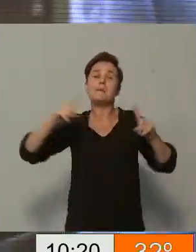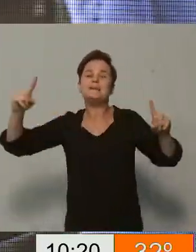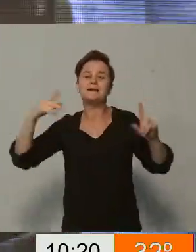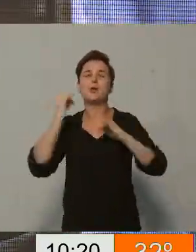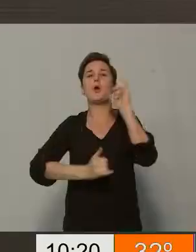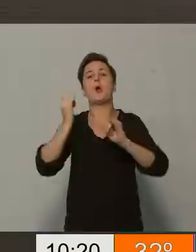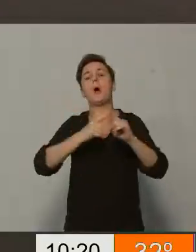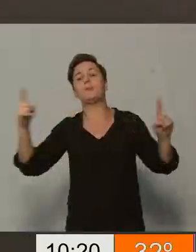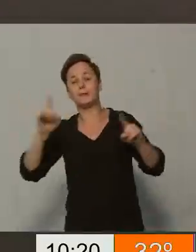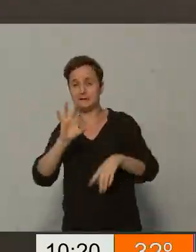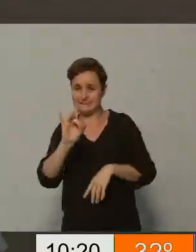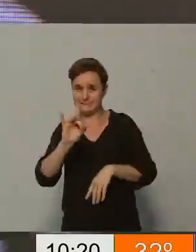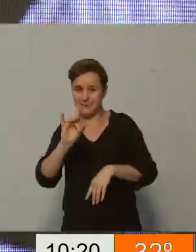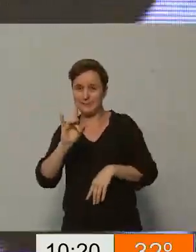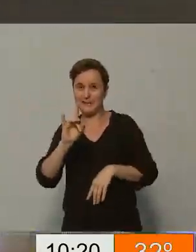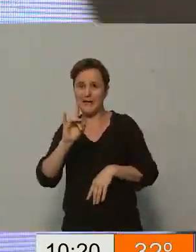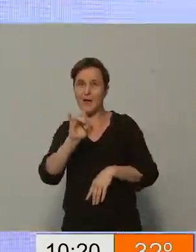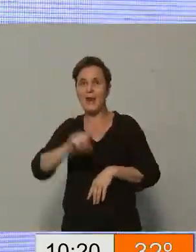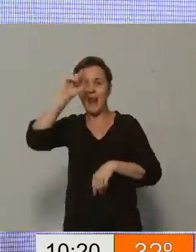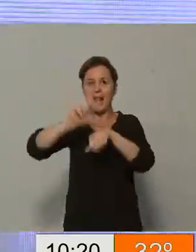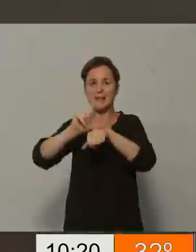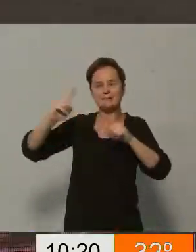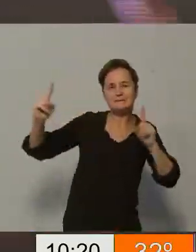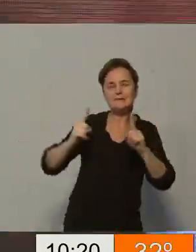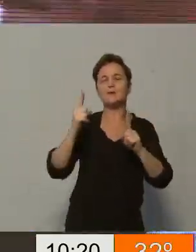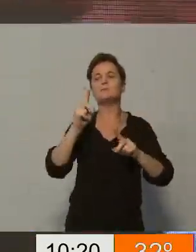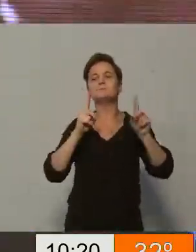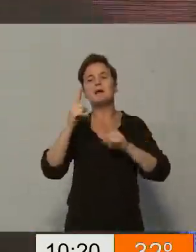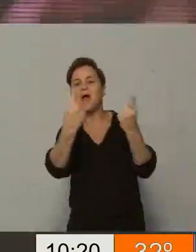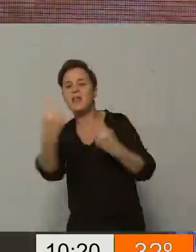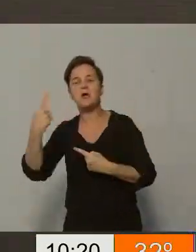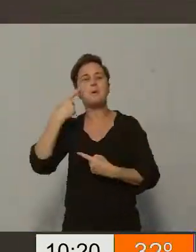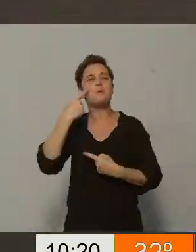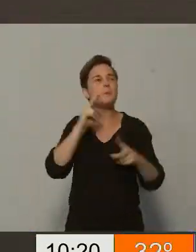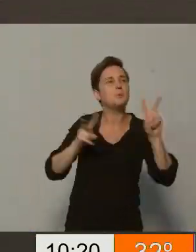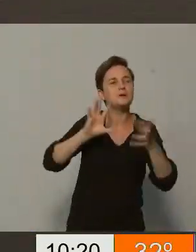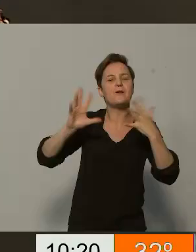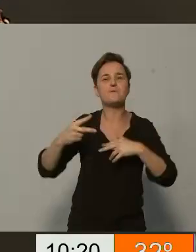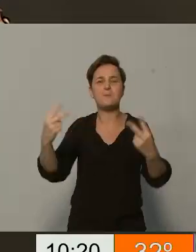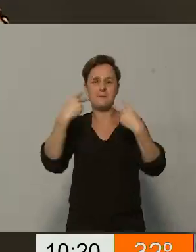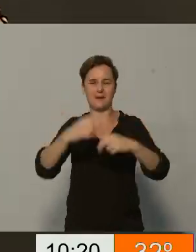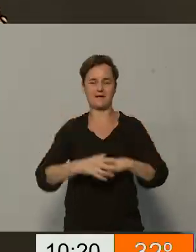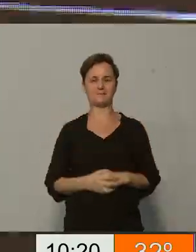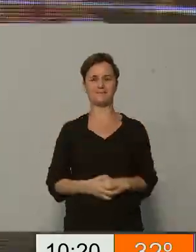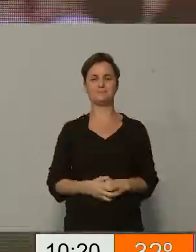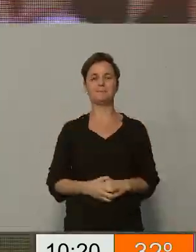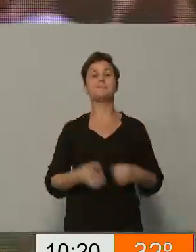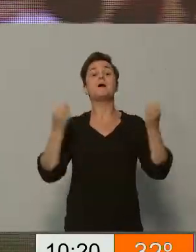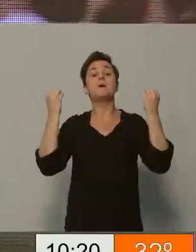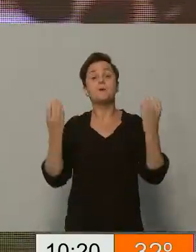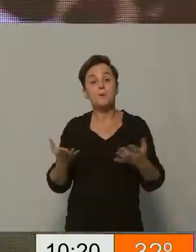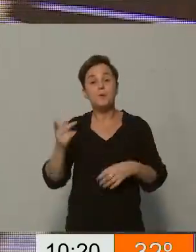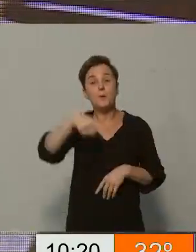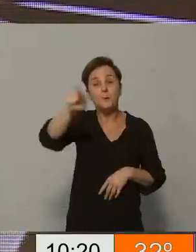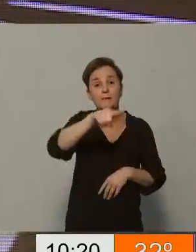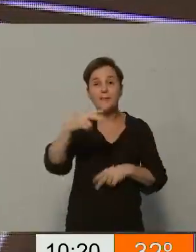contar todo lo que es la Universidad Nacional del Litoral, en la que invitamos a descubrir a cada uno de los que hoy nos está mirando. Bueno, y a ustedes que